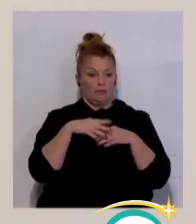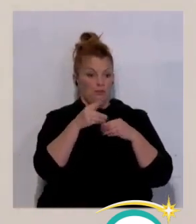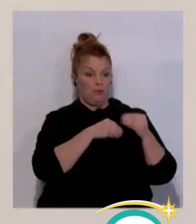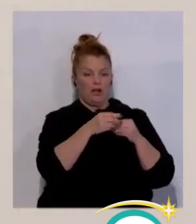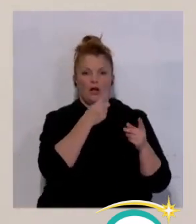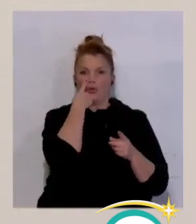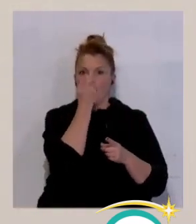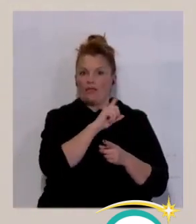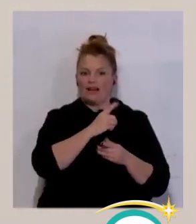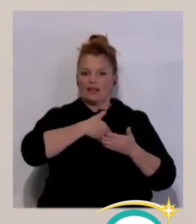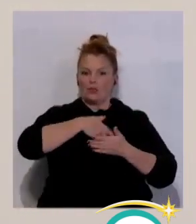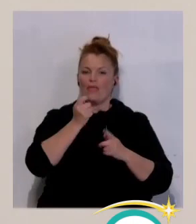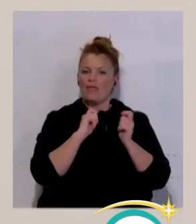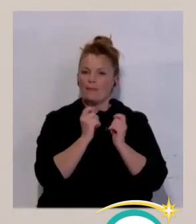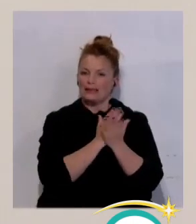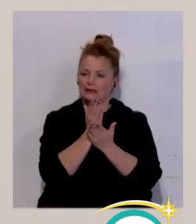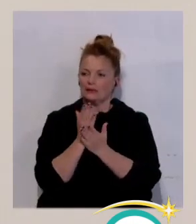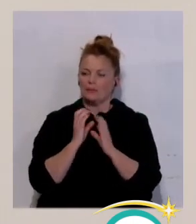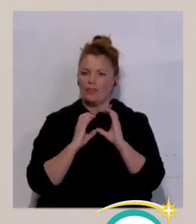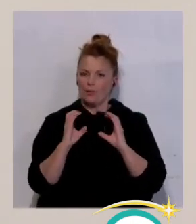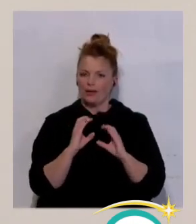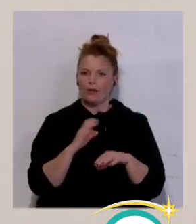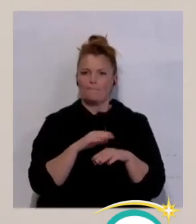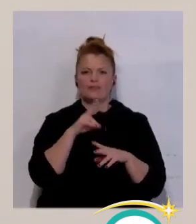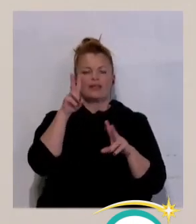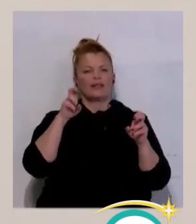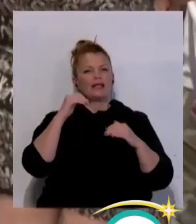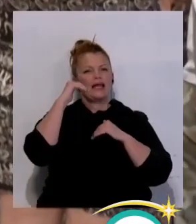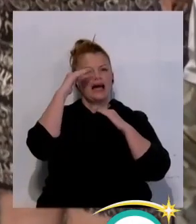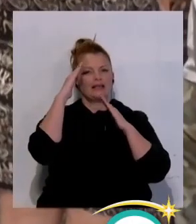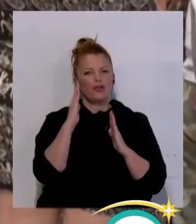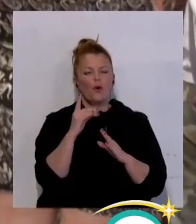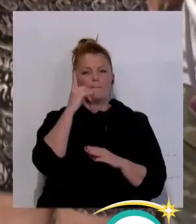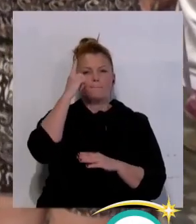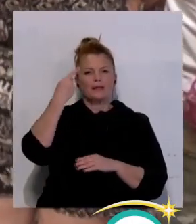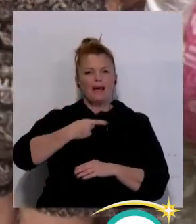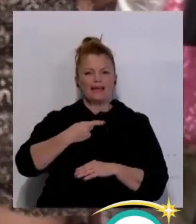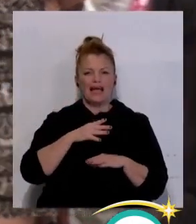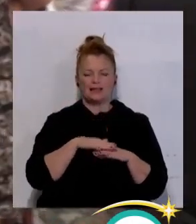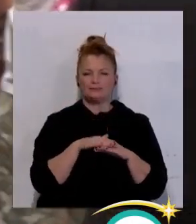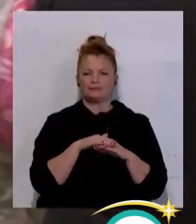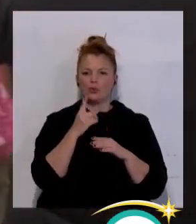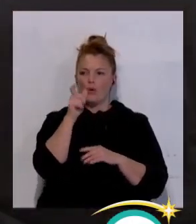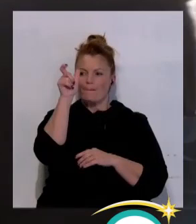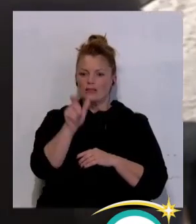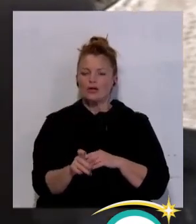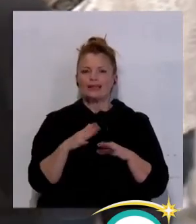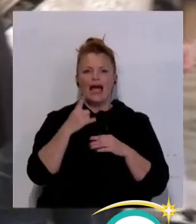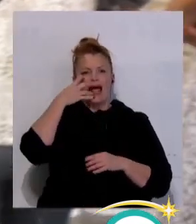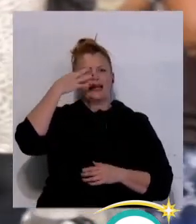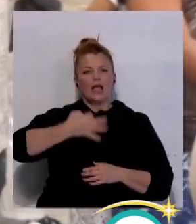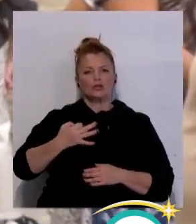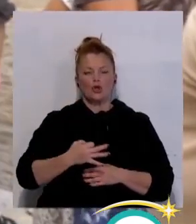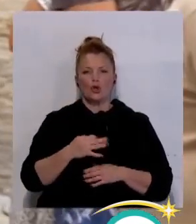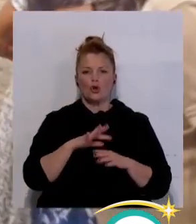decir nada a la rueda de prensa. Dice, oye, me llega una derivación desde atención primaria de una persona que está en riesgo